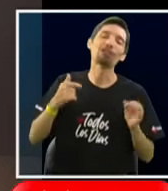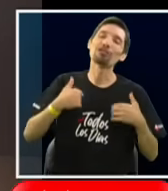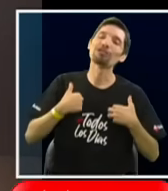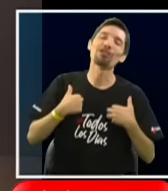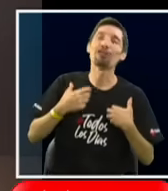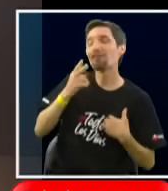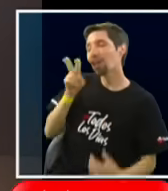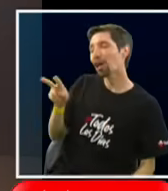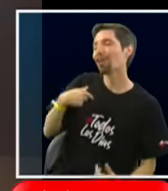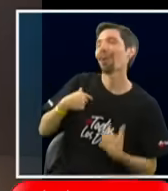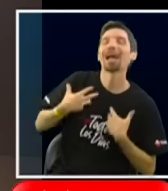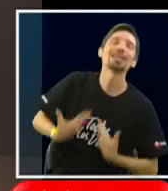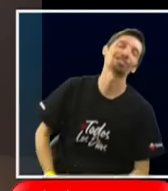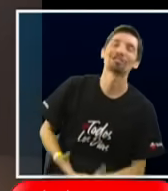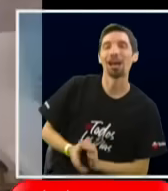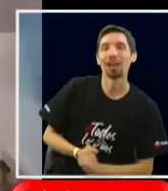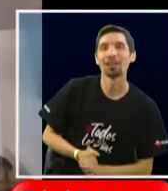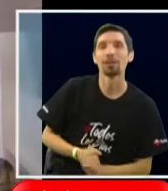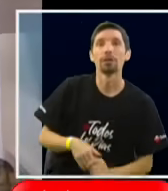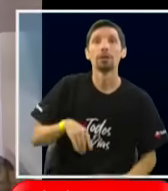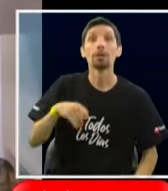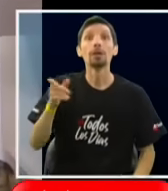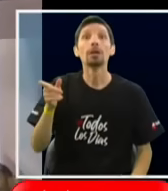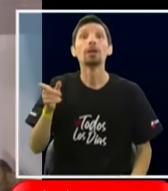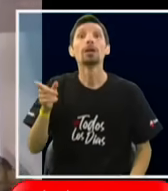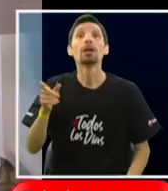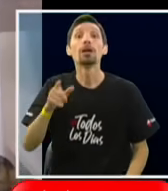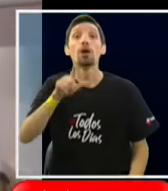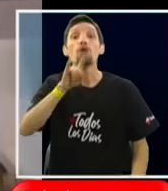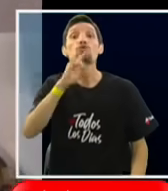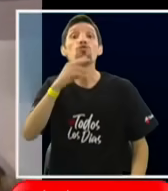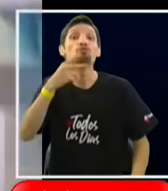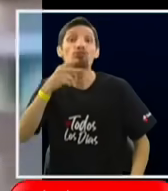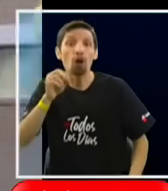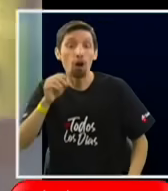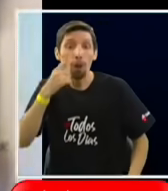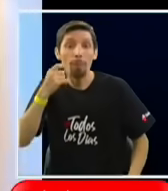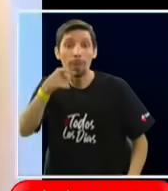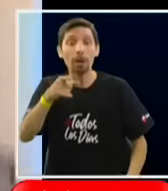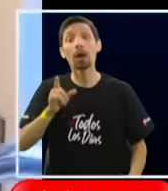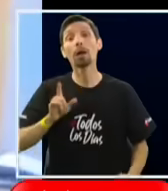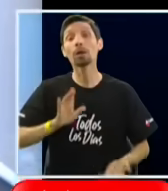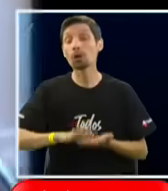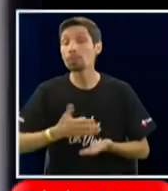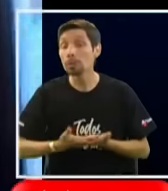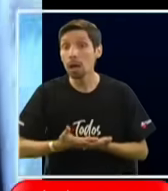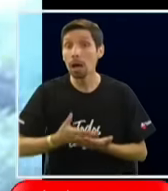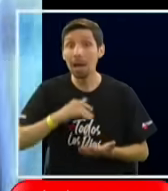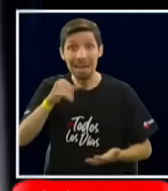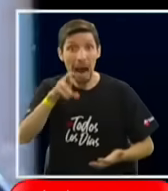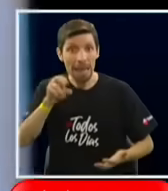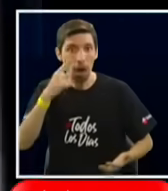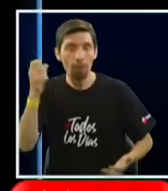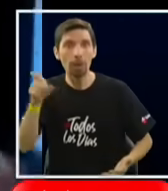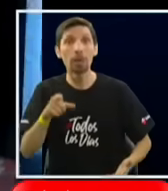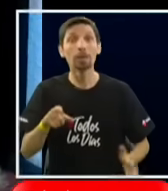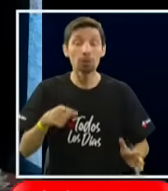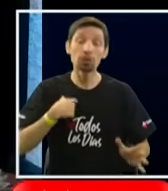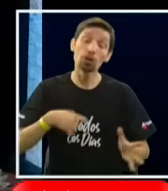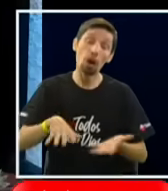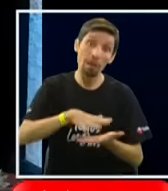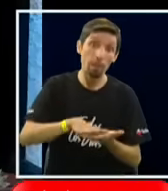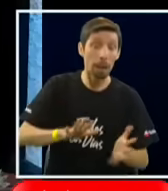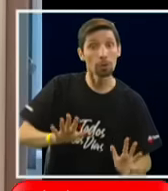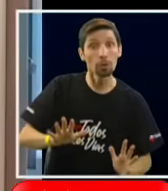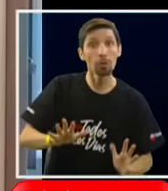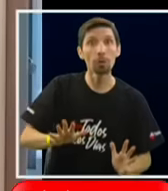solo mirarlo. Hola, Francisco. ¿Cómo estás? Hola, Lucho. How are you? ¿Cómo se encuentra? Yo estoy lavando los